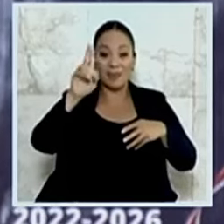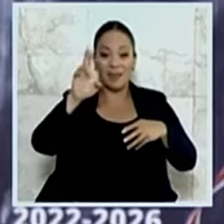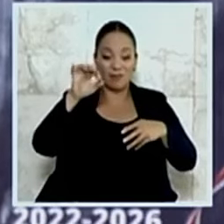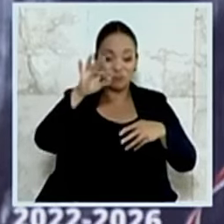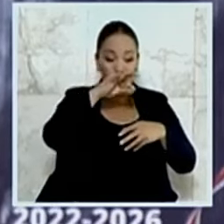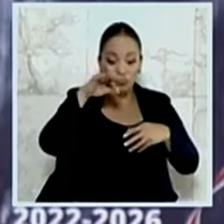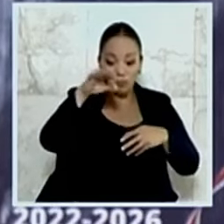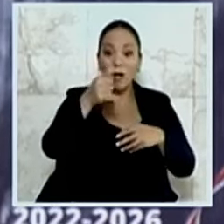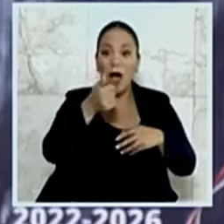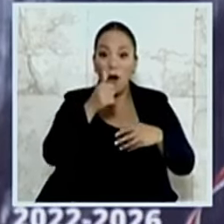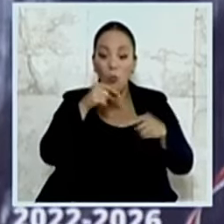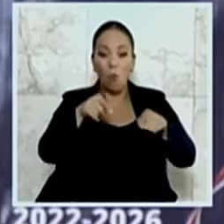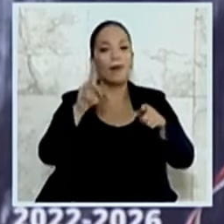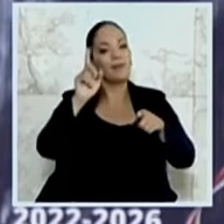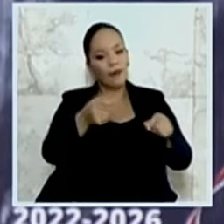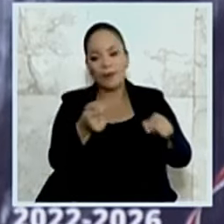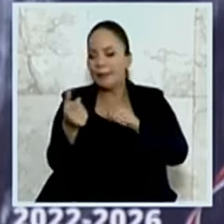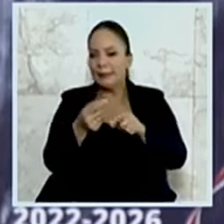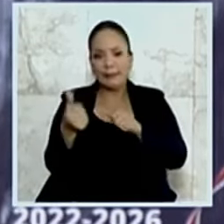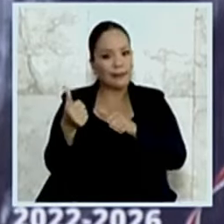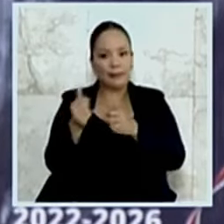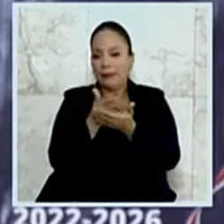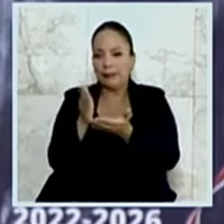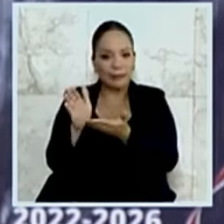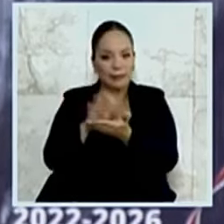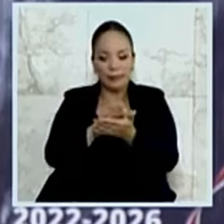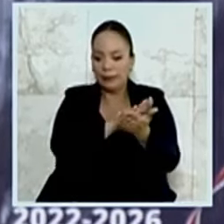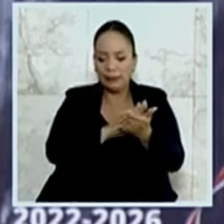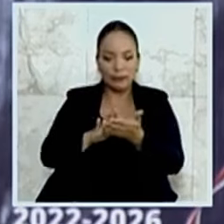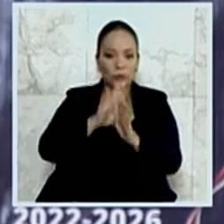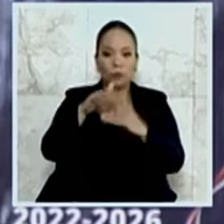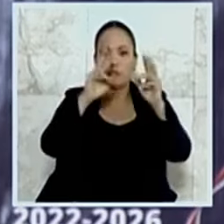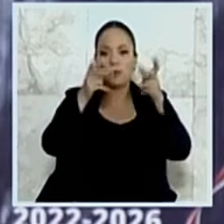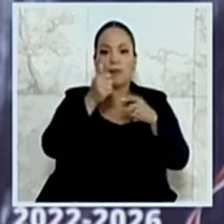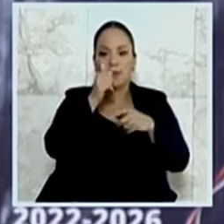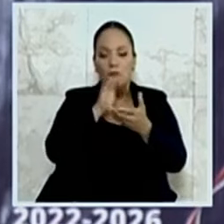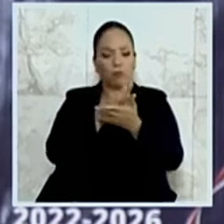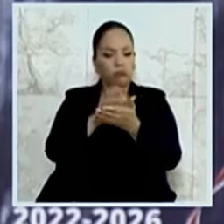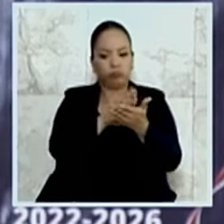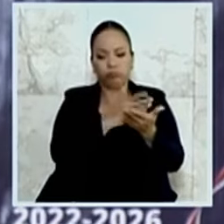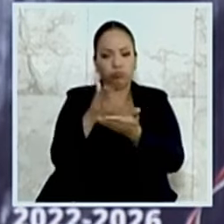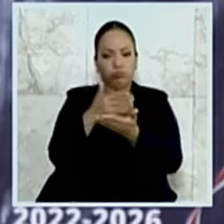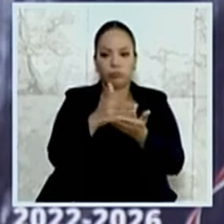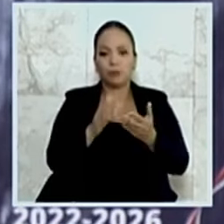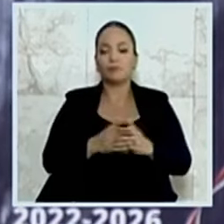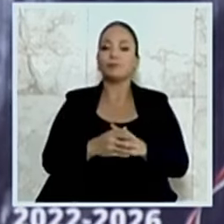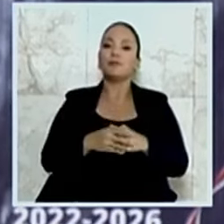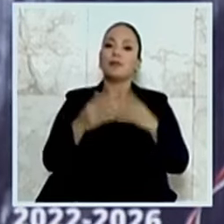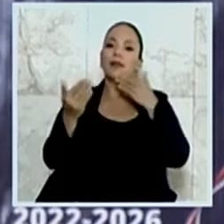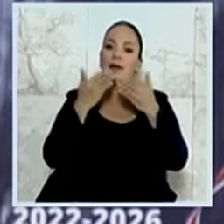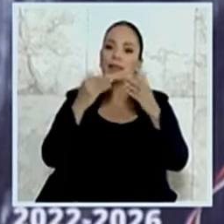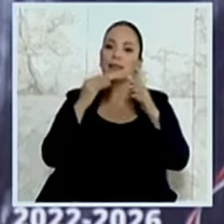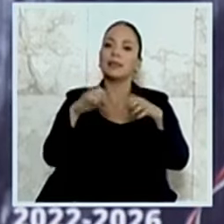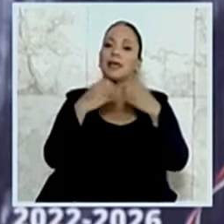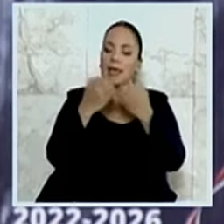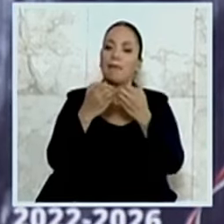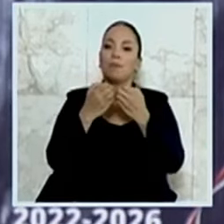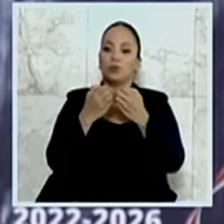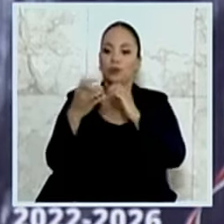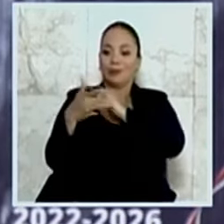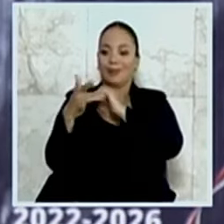las primeras lluvias en dengue. Por favor, desde su metro cuadrado incida en eliminar los criaderos y en otras